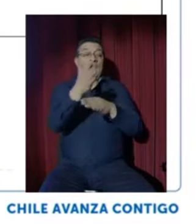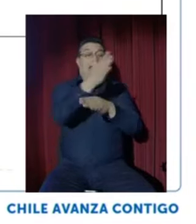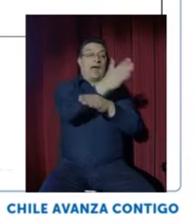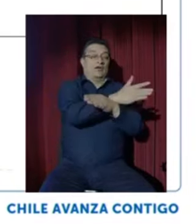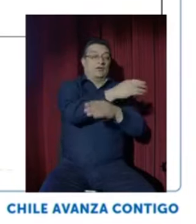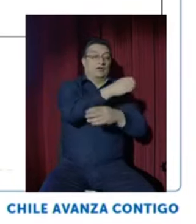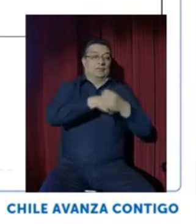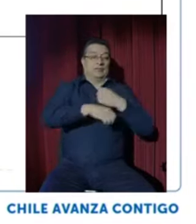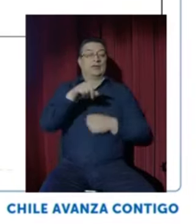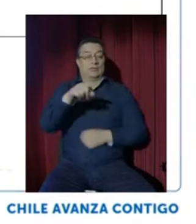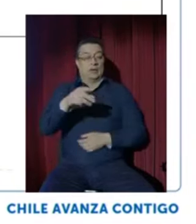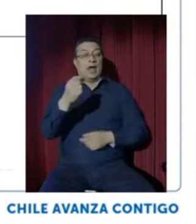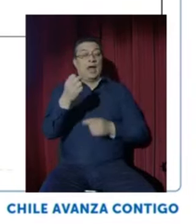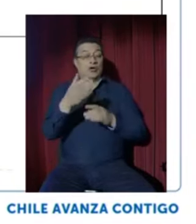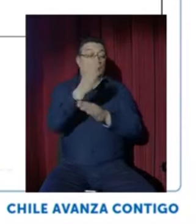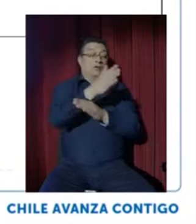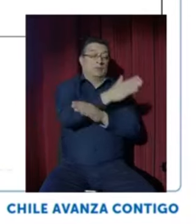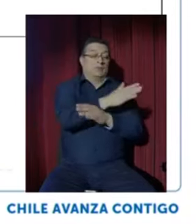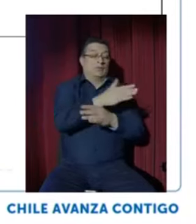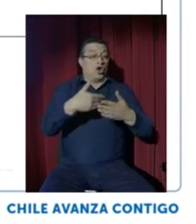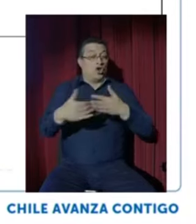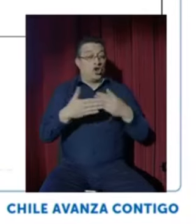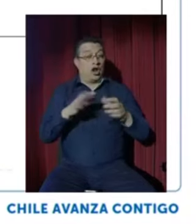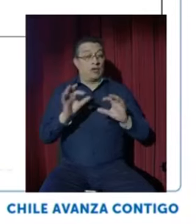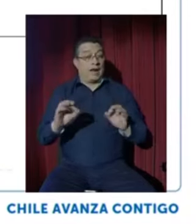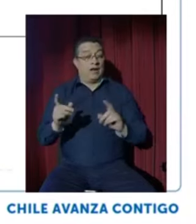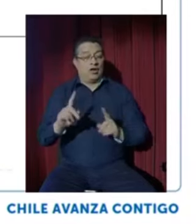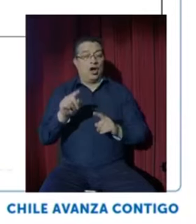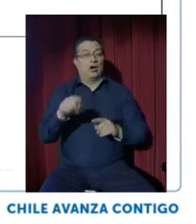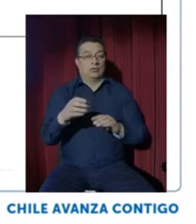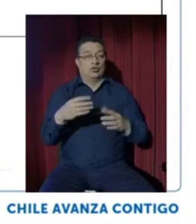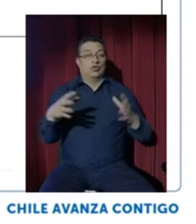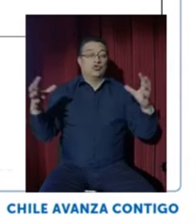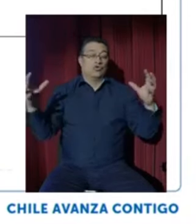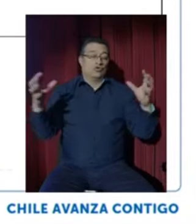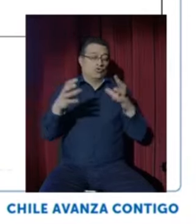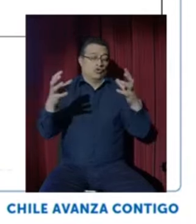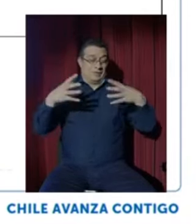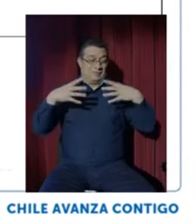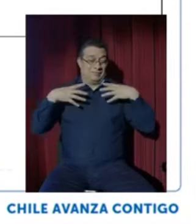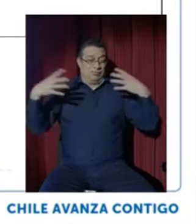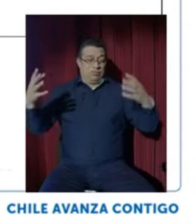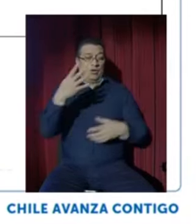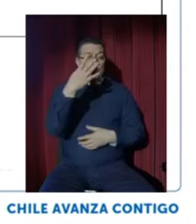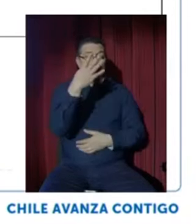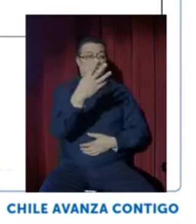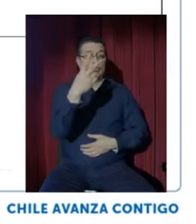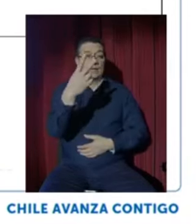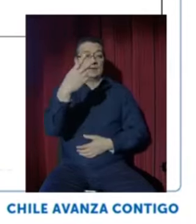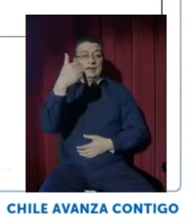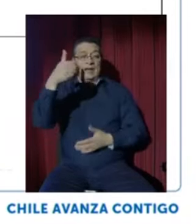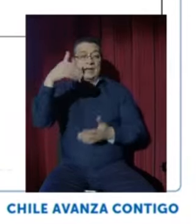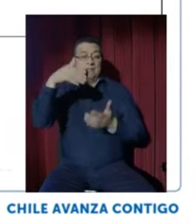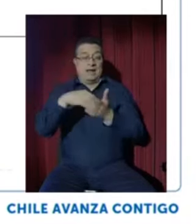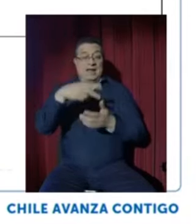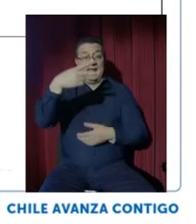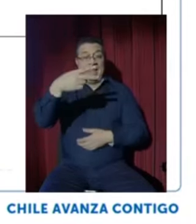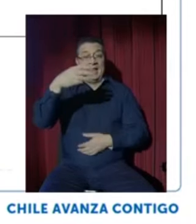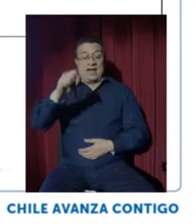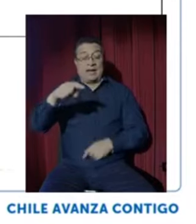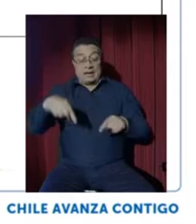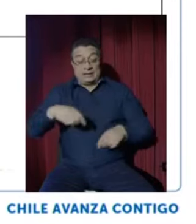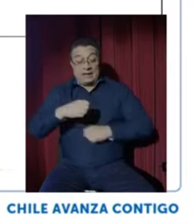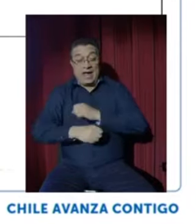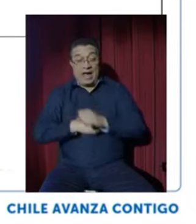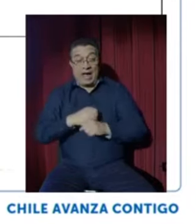año precedente fue bien anormal tuvimos un incendio de sexta generación con 426,000 hectáreas pero este año